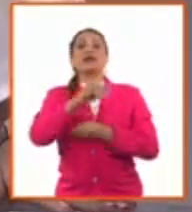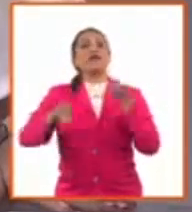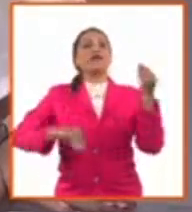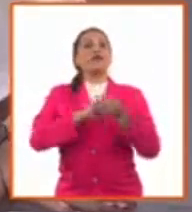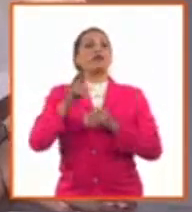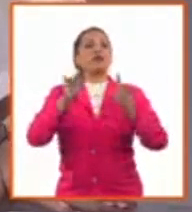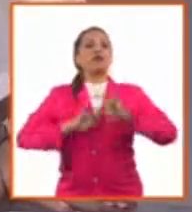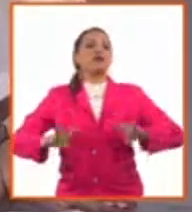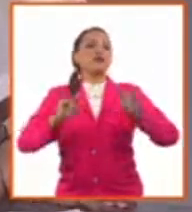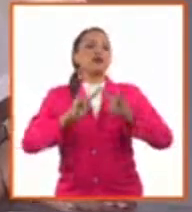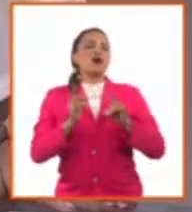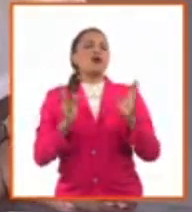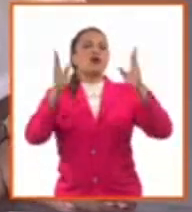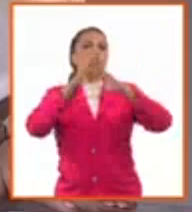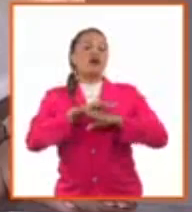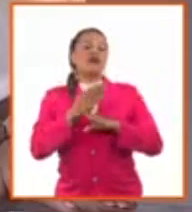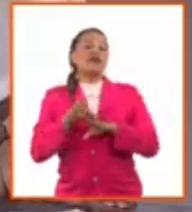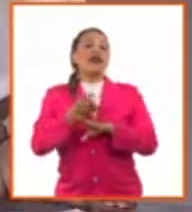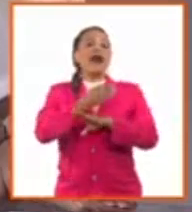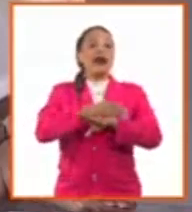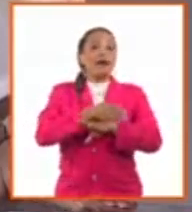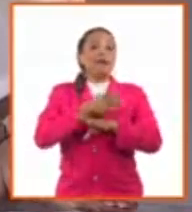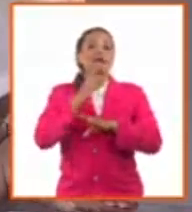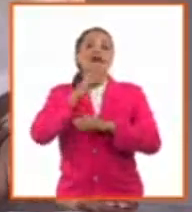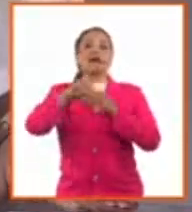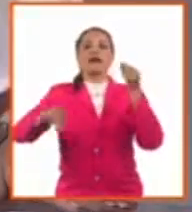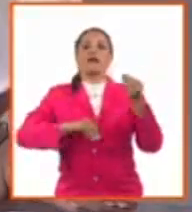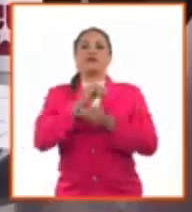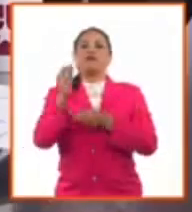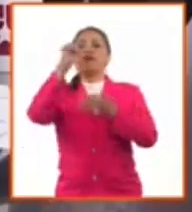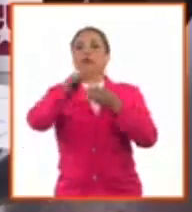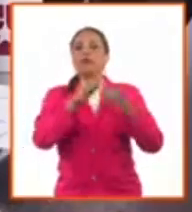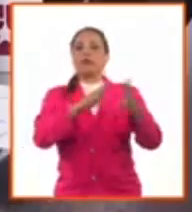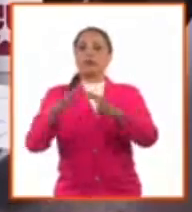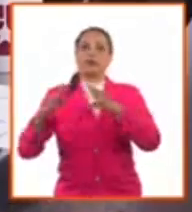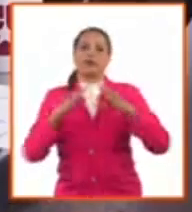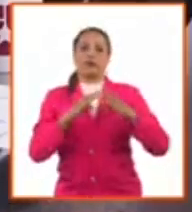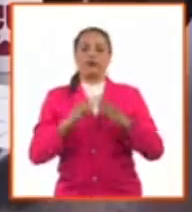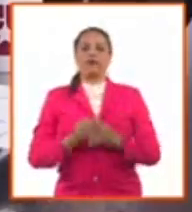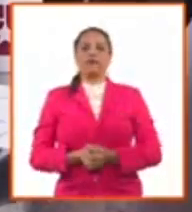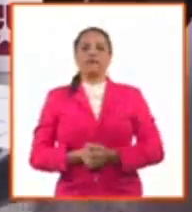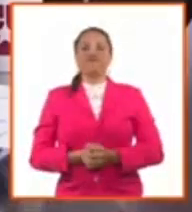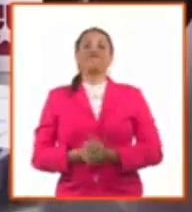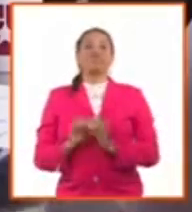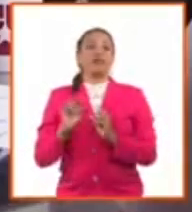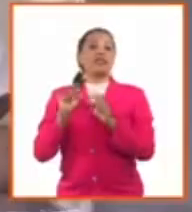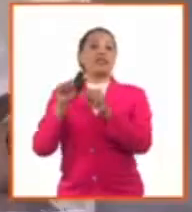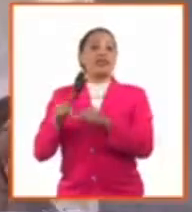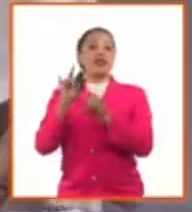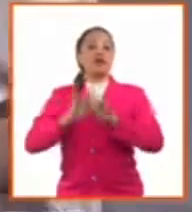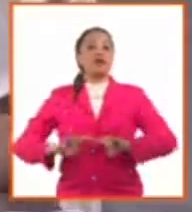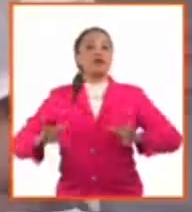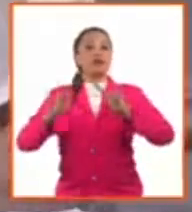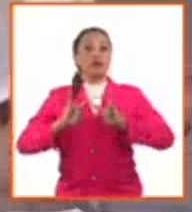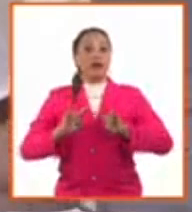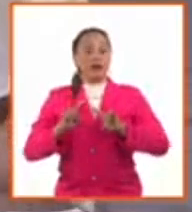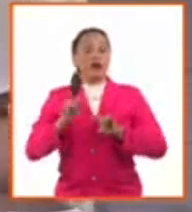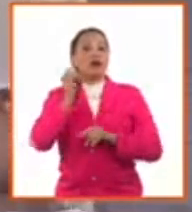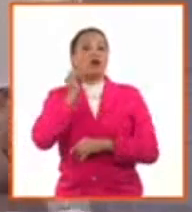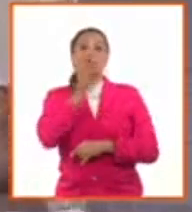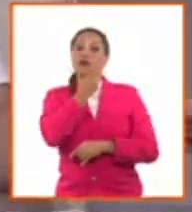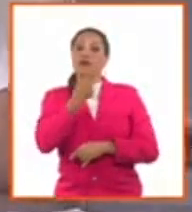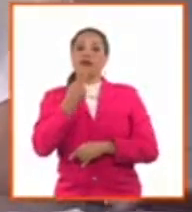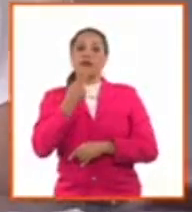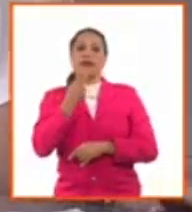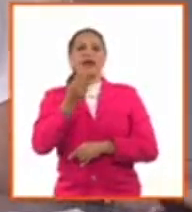en la universidad si no existe una transformación en nuestra comunidad. Desde la Universidad Popular. Desde la Universidad Popular José Martí,